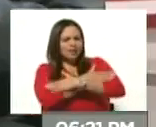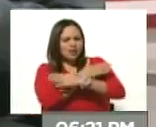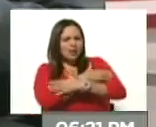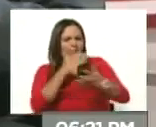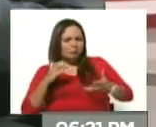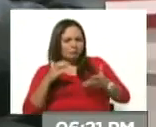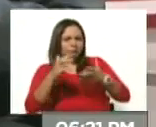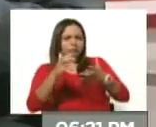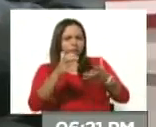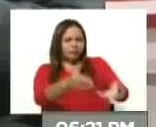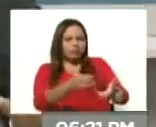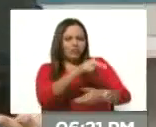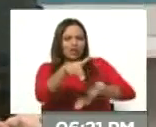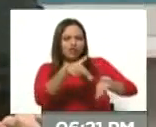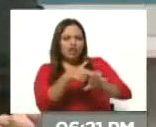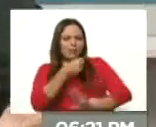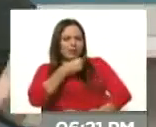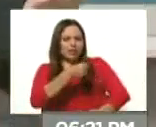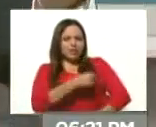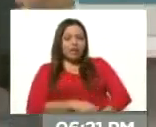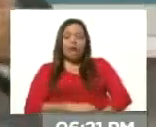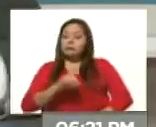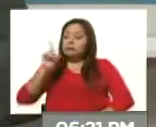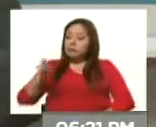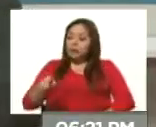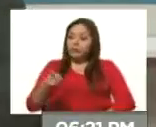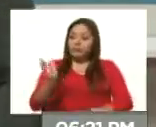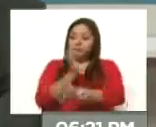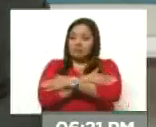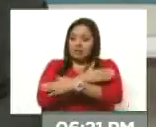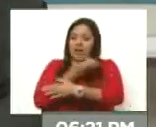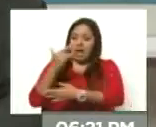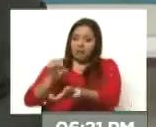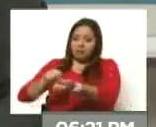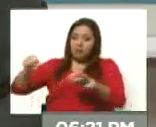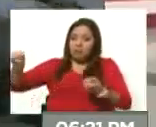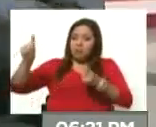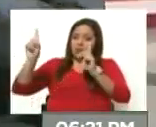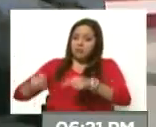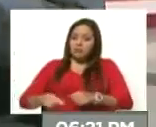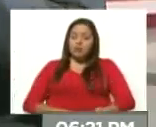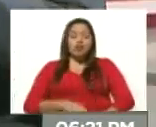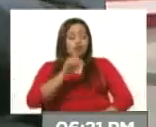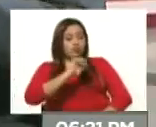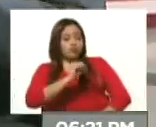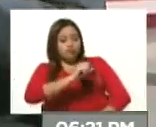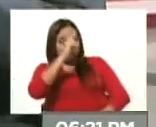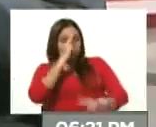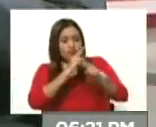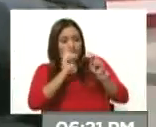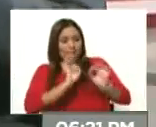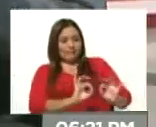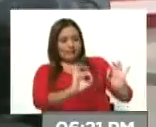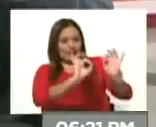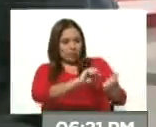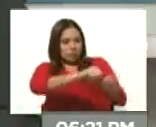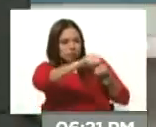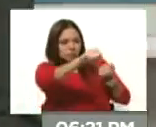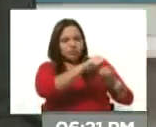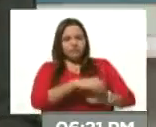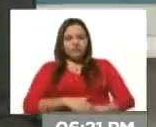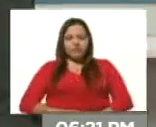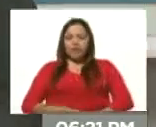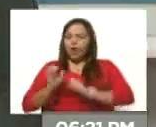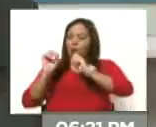merecido realmente ven y felicidades también porque se ganó un diploma también hizo una mención especial señor semen